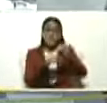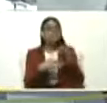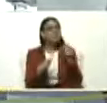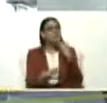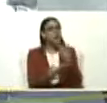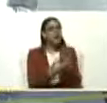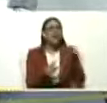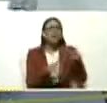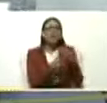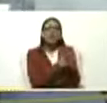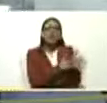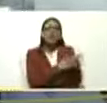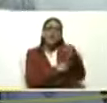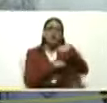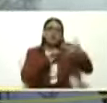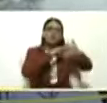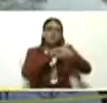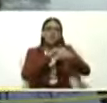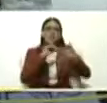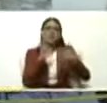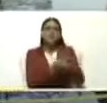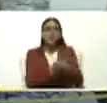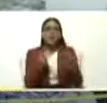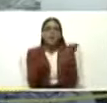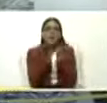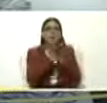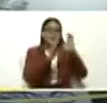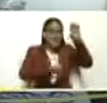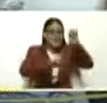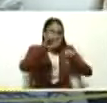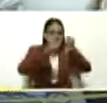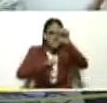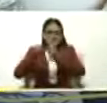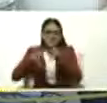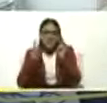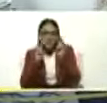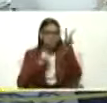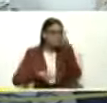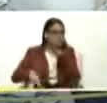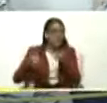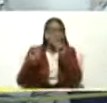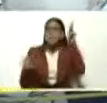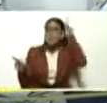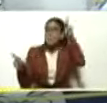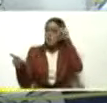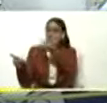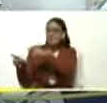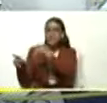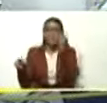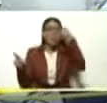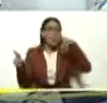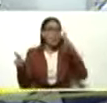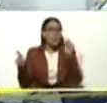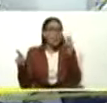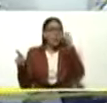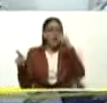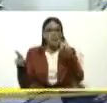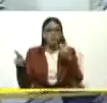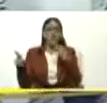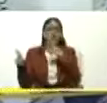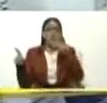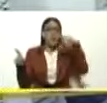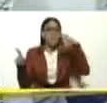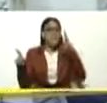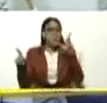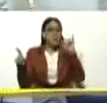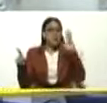de qué es? Física. Tenemos al profesor Juan Pulido con su equipo. El profesor Carlos Pulido. Juan Pulido,